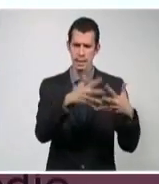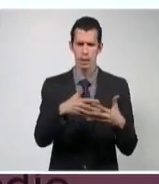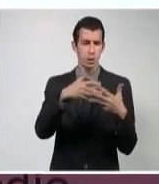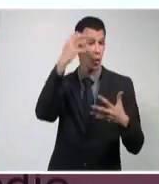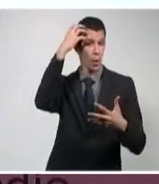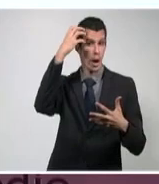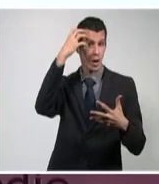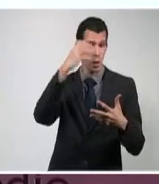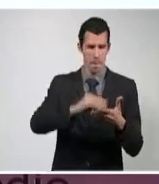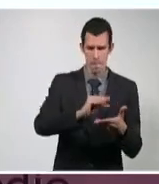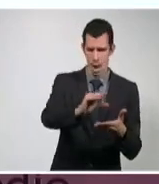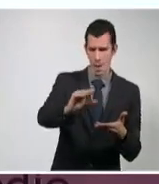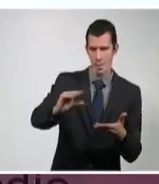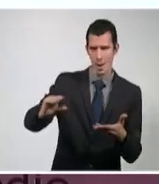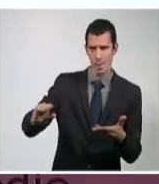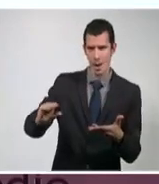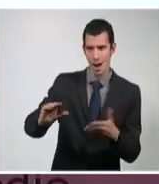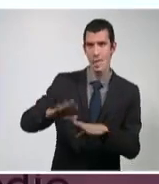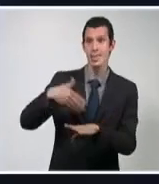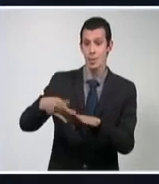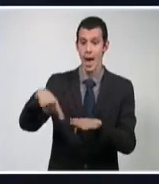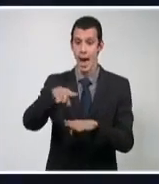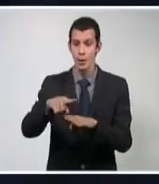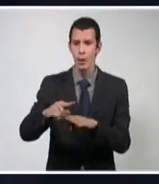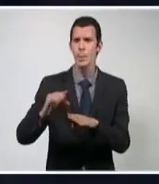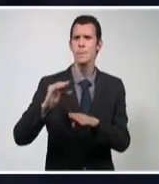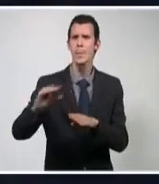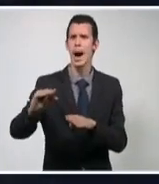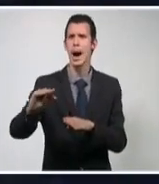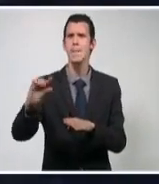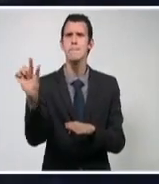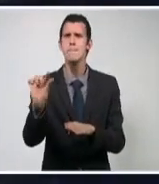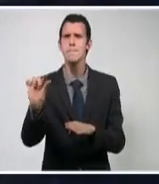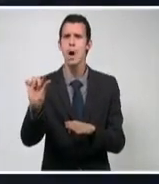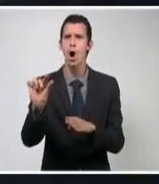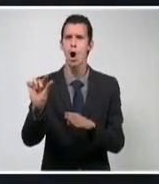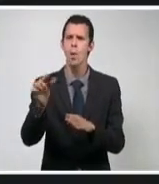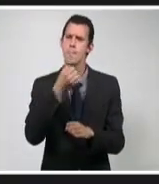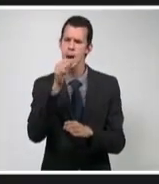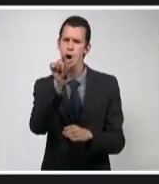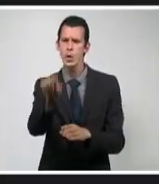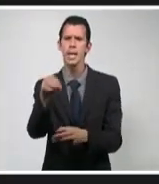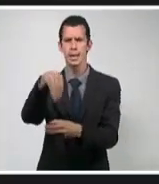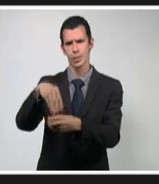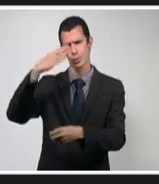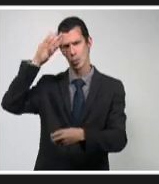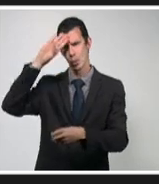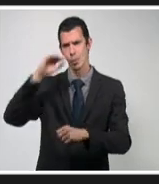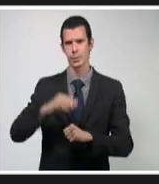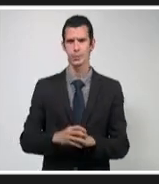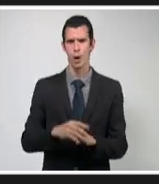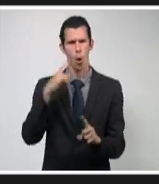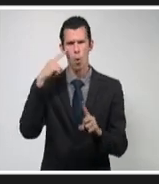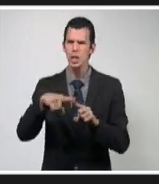no voy a hablar del dinero como en los dos anteriores. Vamos a ver este otro medio, Periodismo de Barrio. Aquí está reflejado